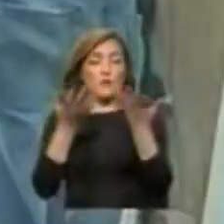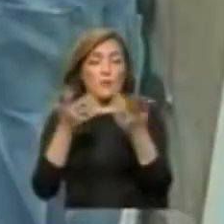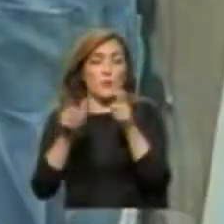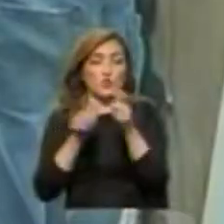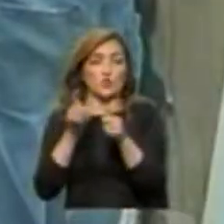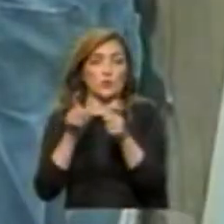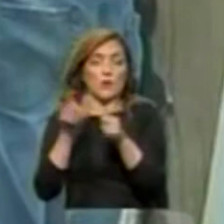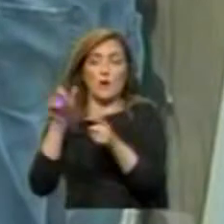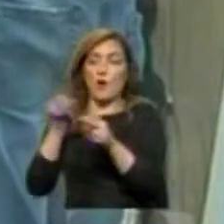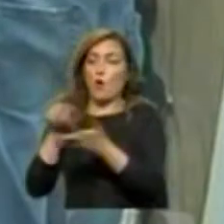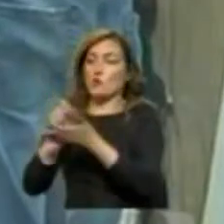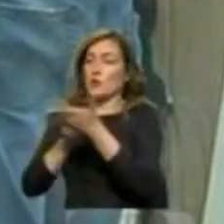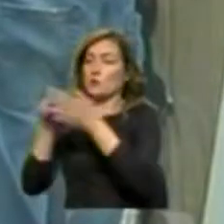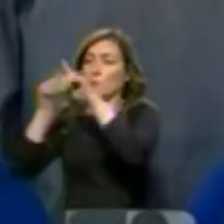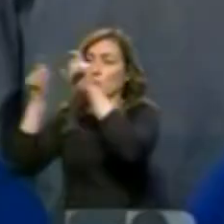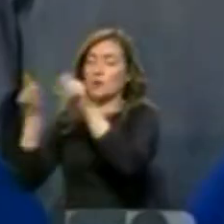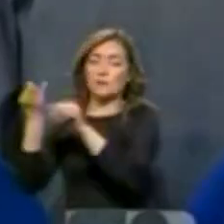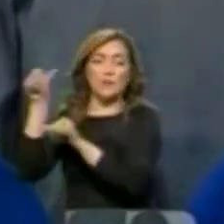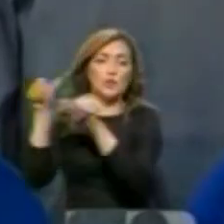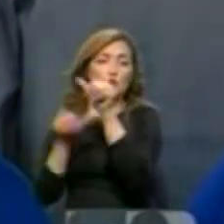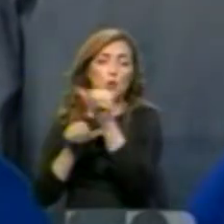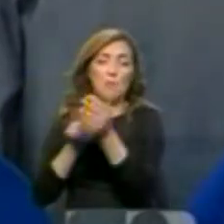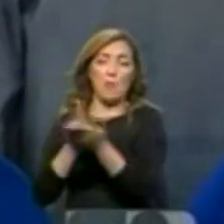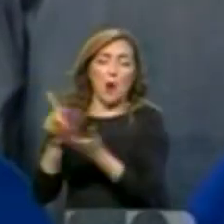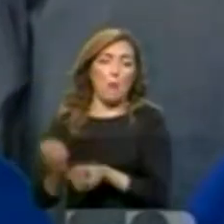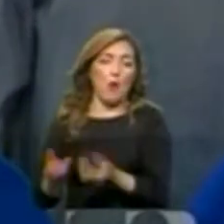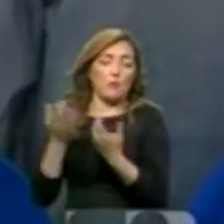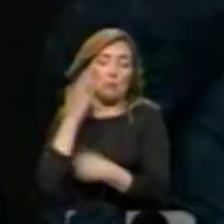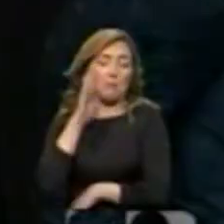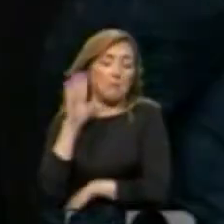el acompañamiento de una empresa extranjera en